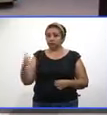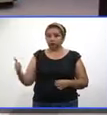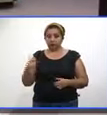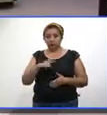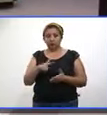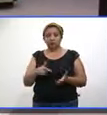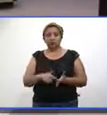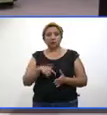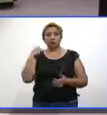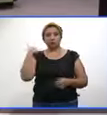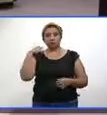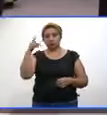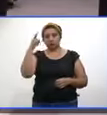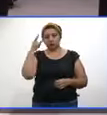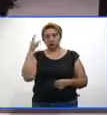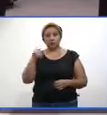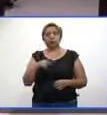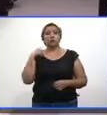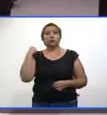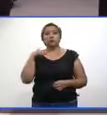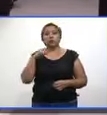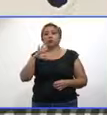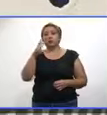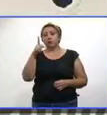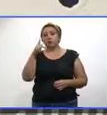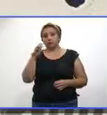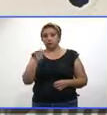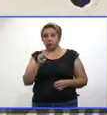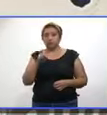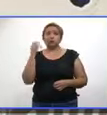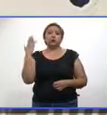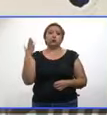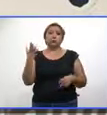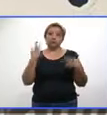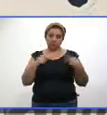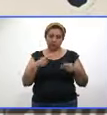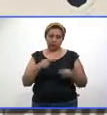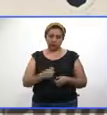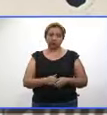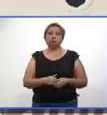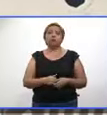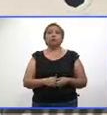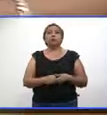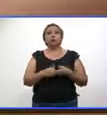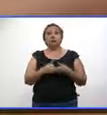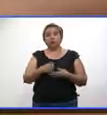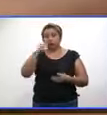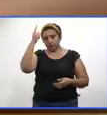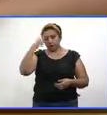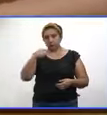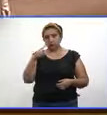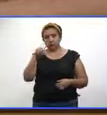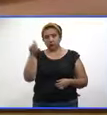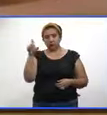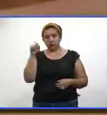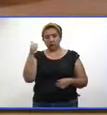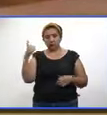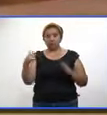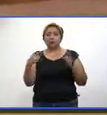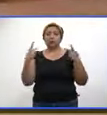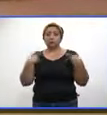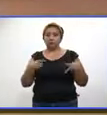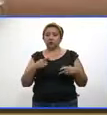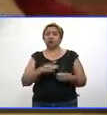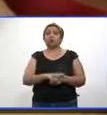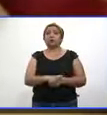sucursal de Yucatán, Campeche, Quintana Roo, Tabasco y Chiapas, se pedirá a la sociedad unirse al redondeo para ayudar a 126 personas,